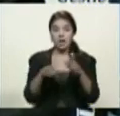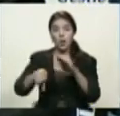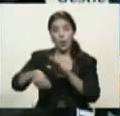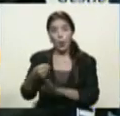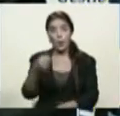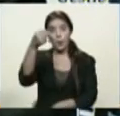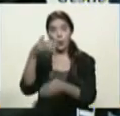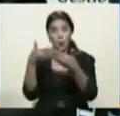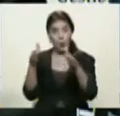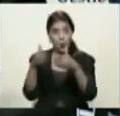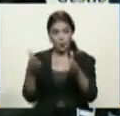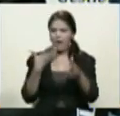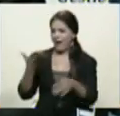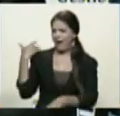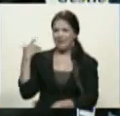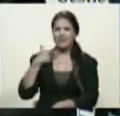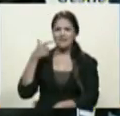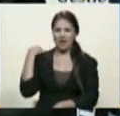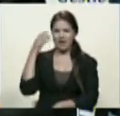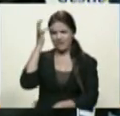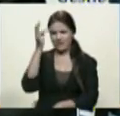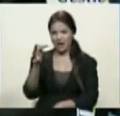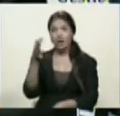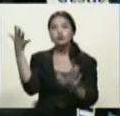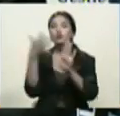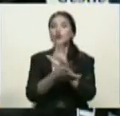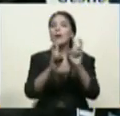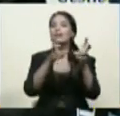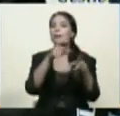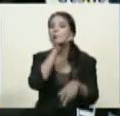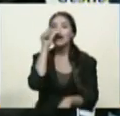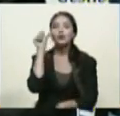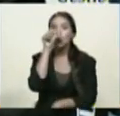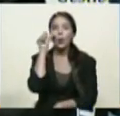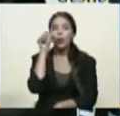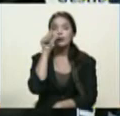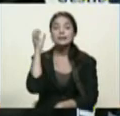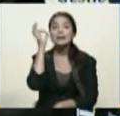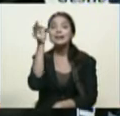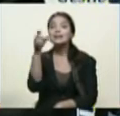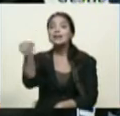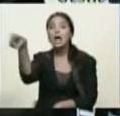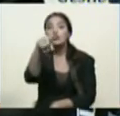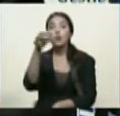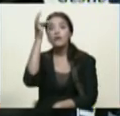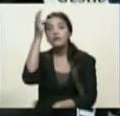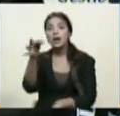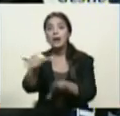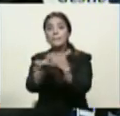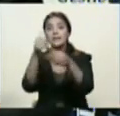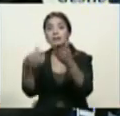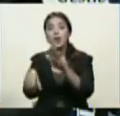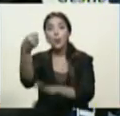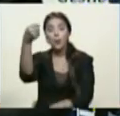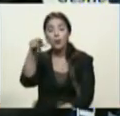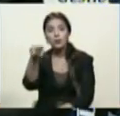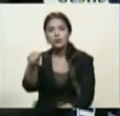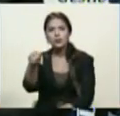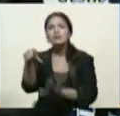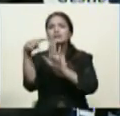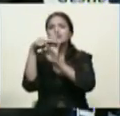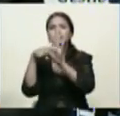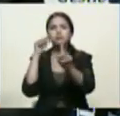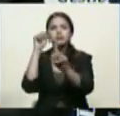anterior gestión sobre el tema de las drogas era que se exigía a los fiscales del ministerio público un cumplimiento de meta